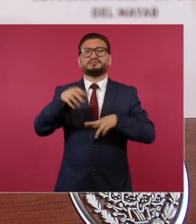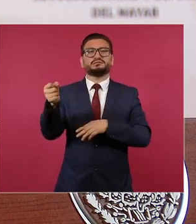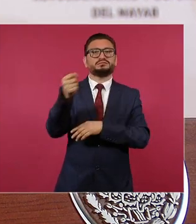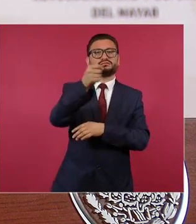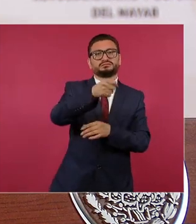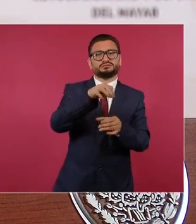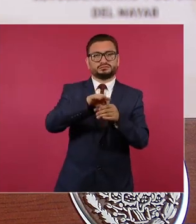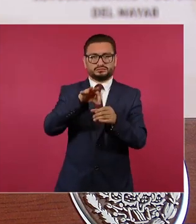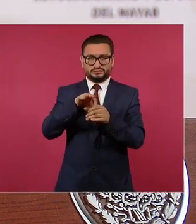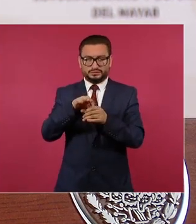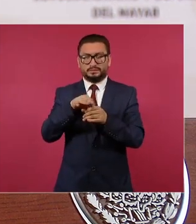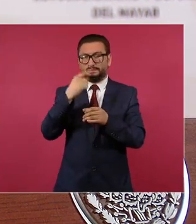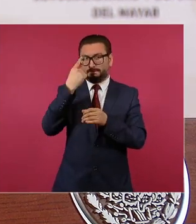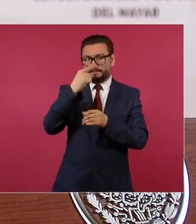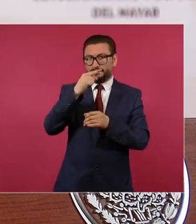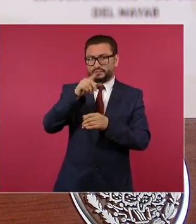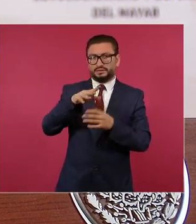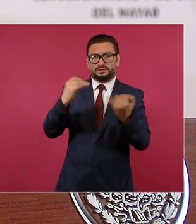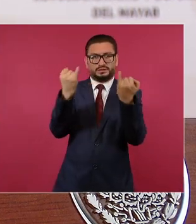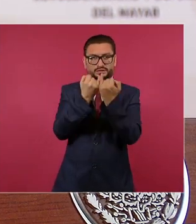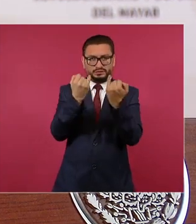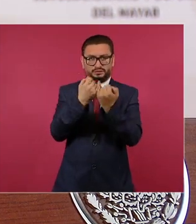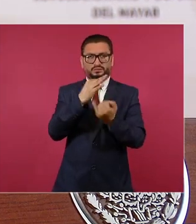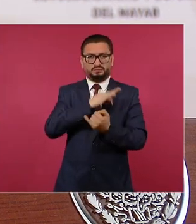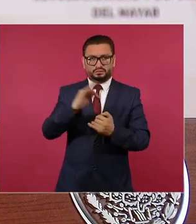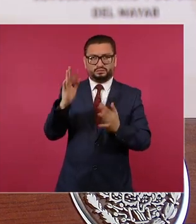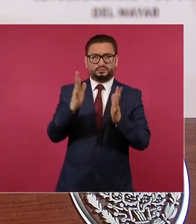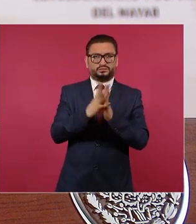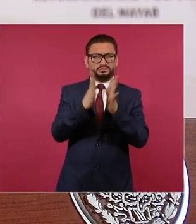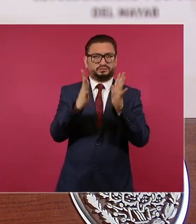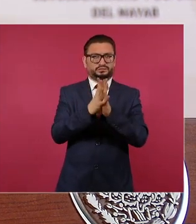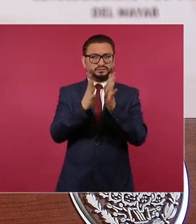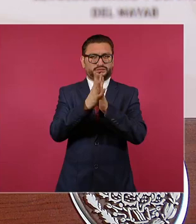para que participen en